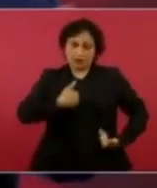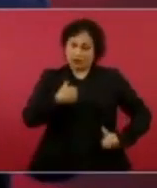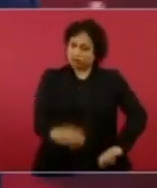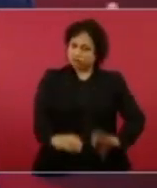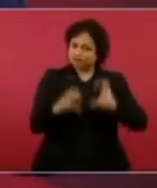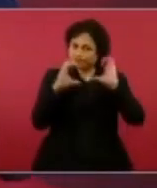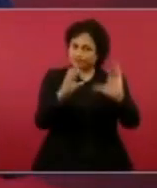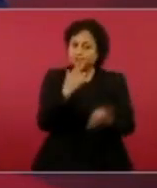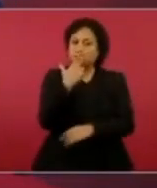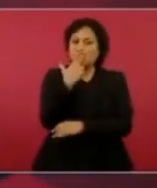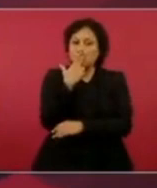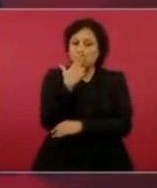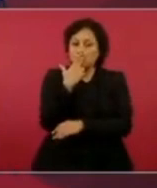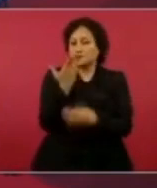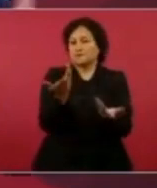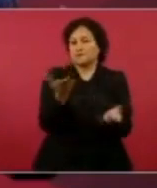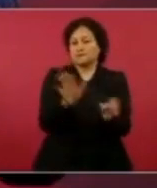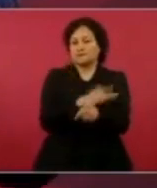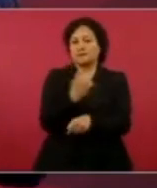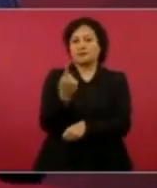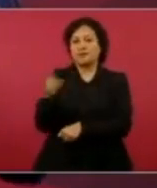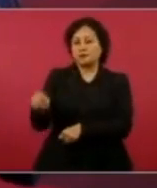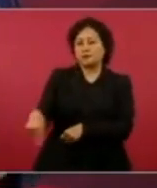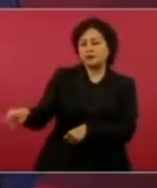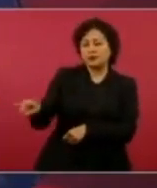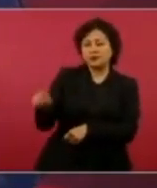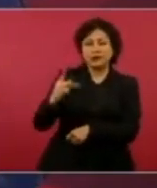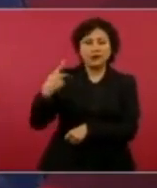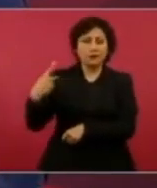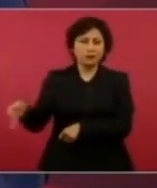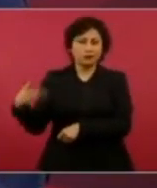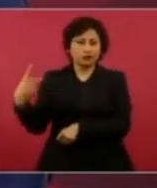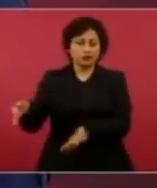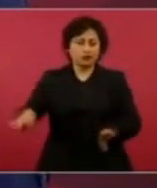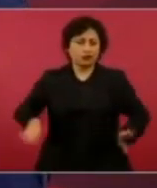porque ellos no tienen